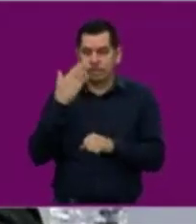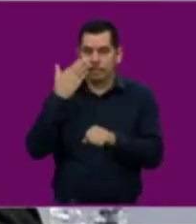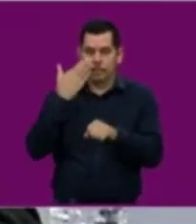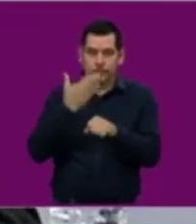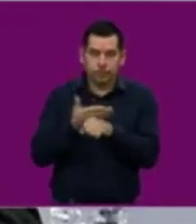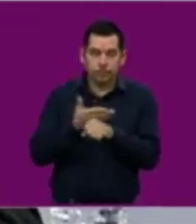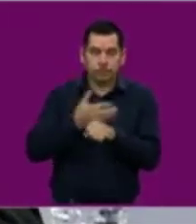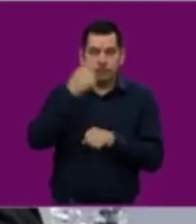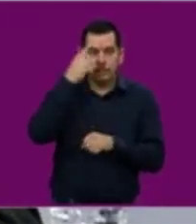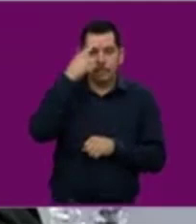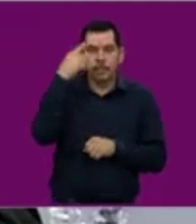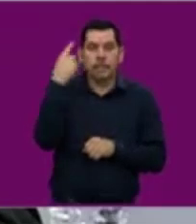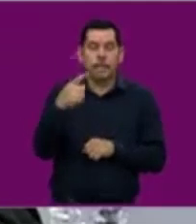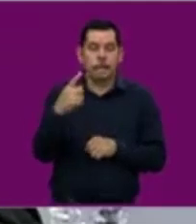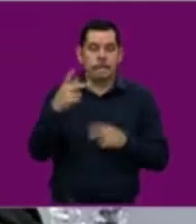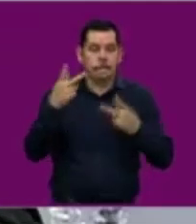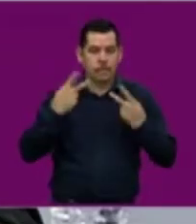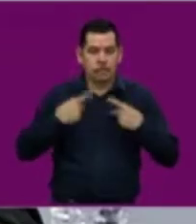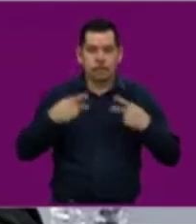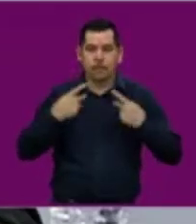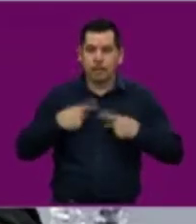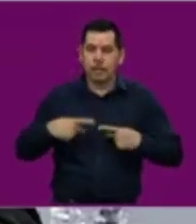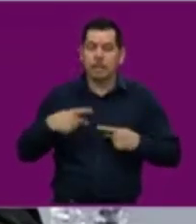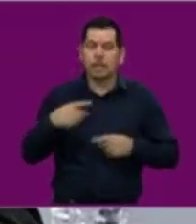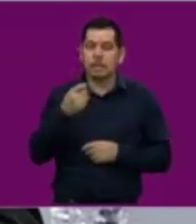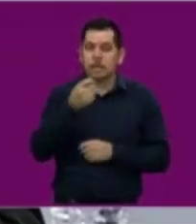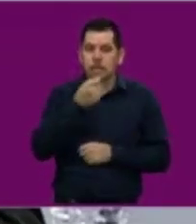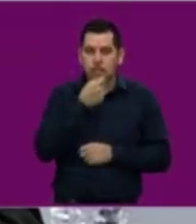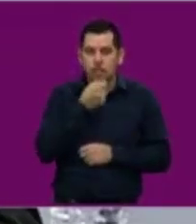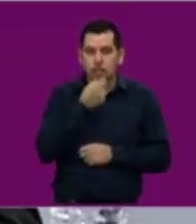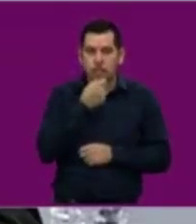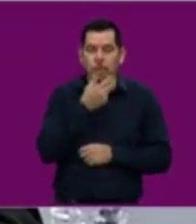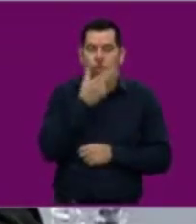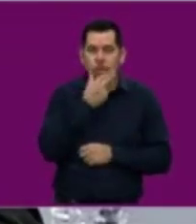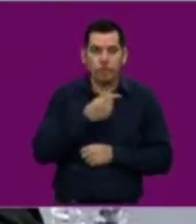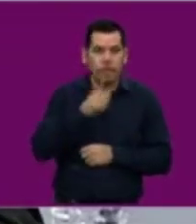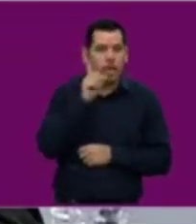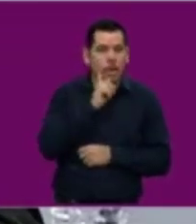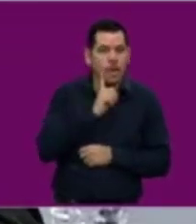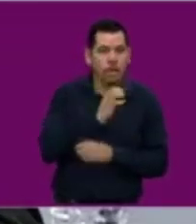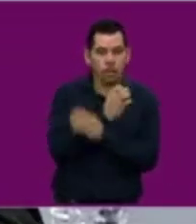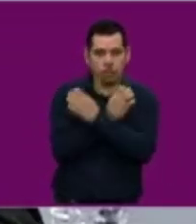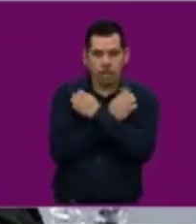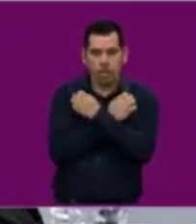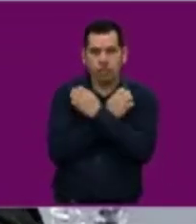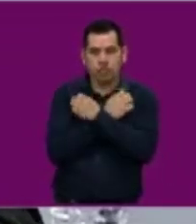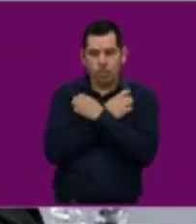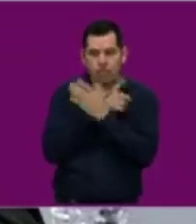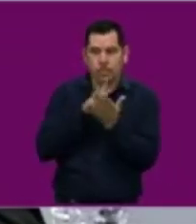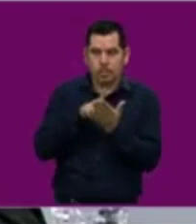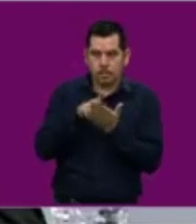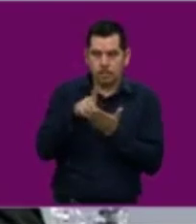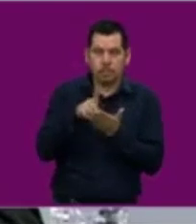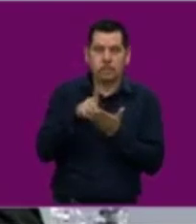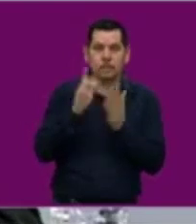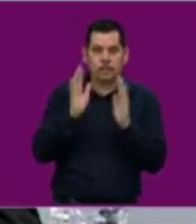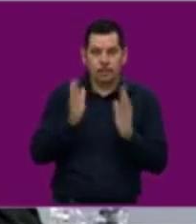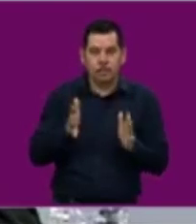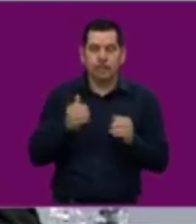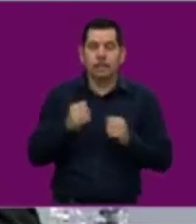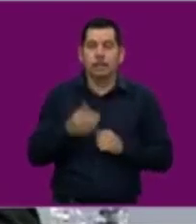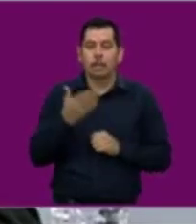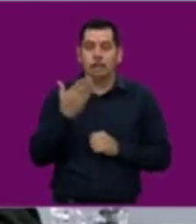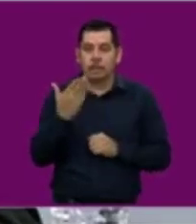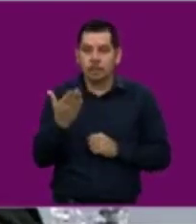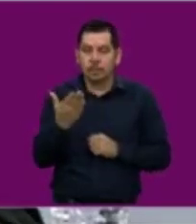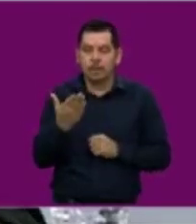garantizar el derecho a la educación se encuentra realizando a través de